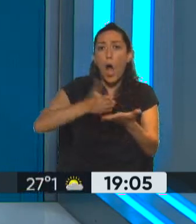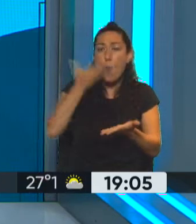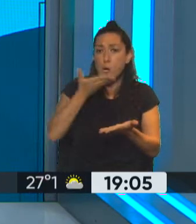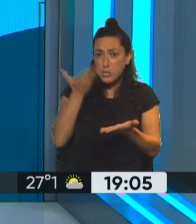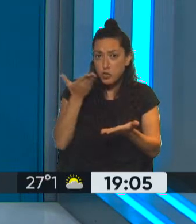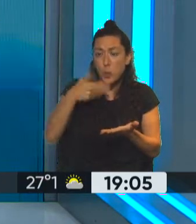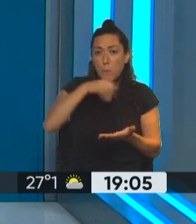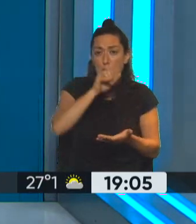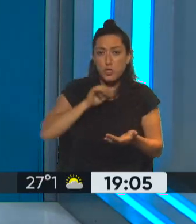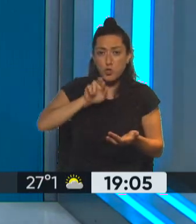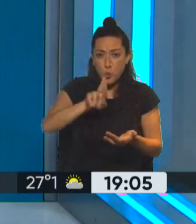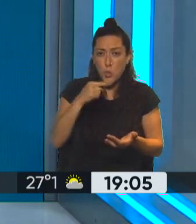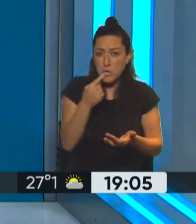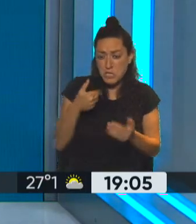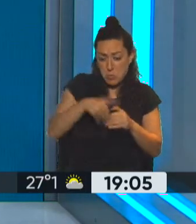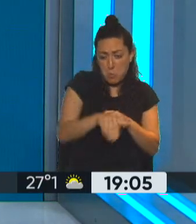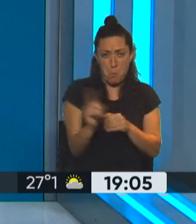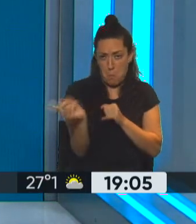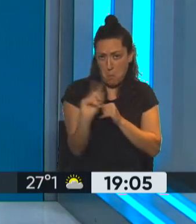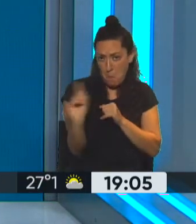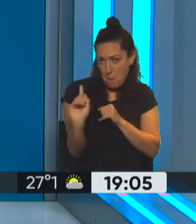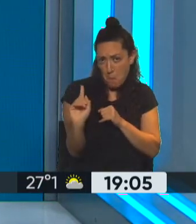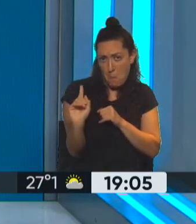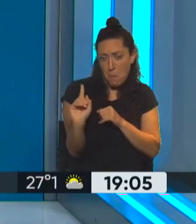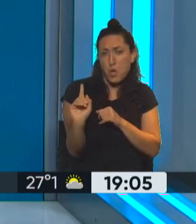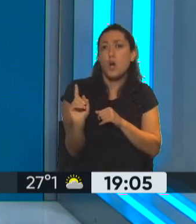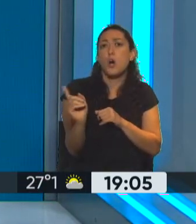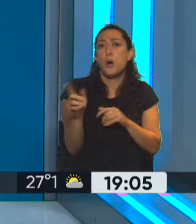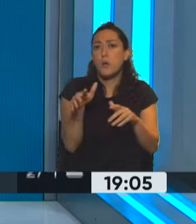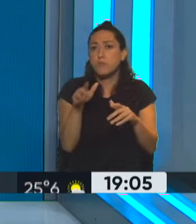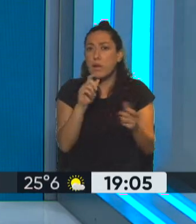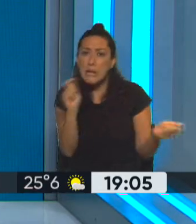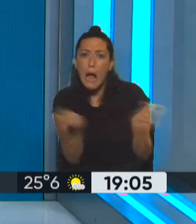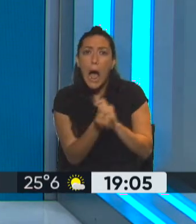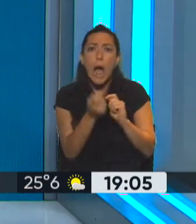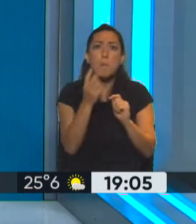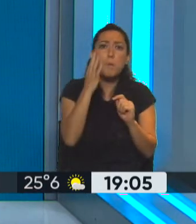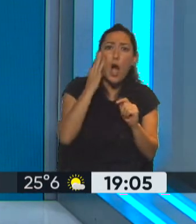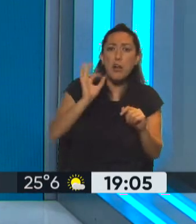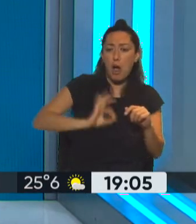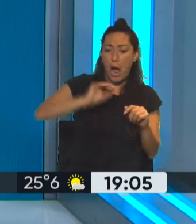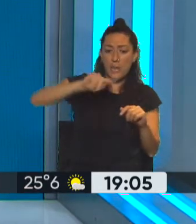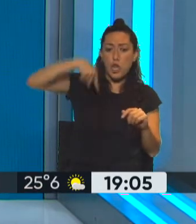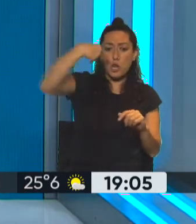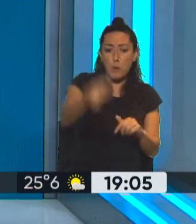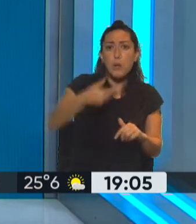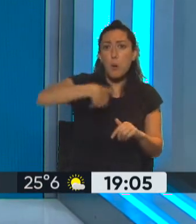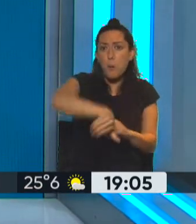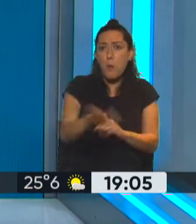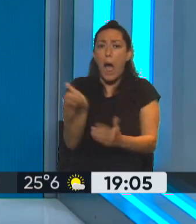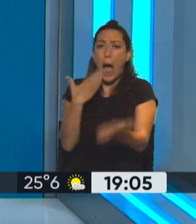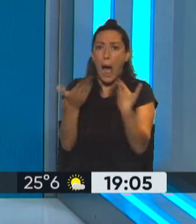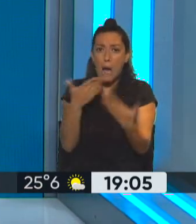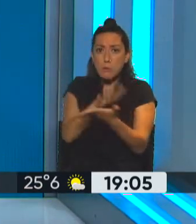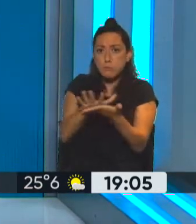descartó en el corto plazo esa posibilidad dijo que cualquier movimiento que se dé para el año que viene será consensuado y